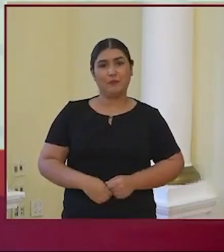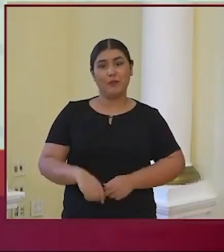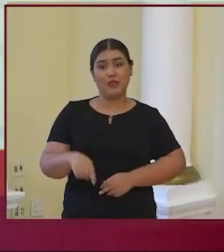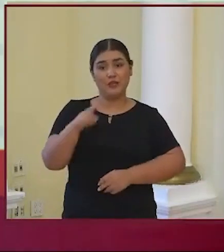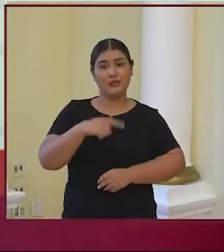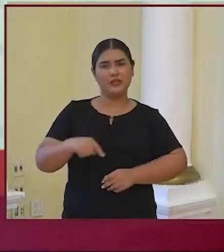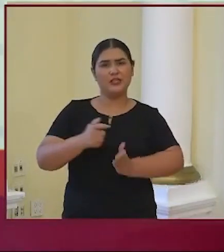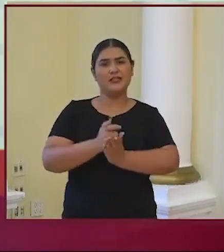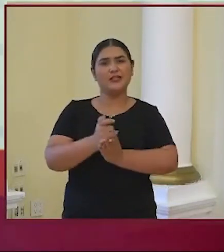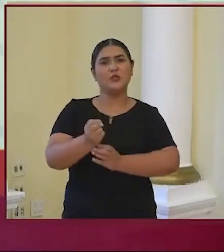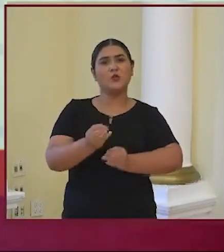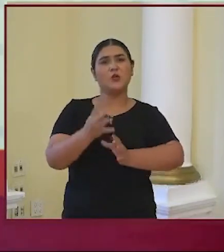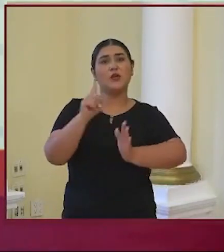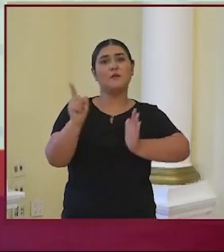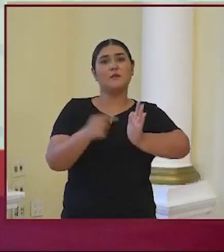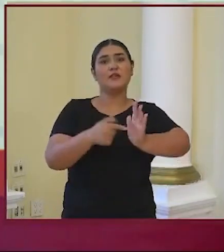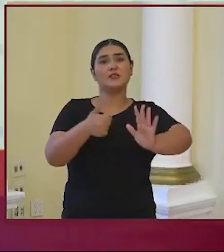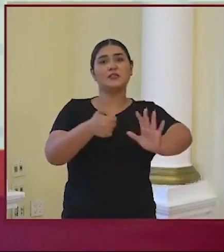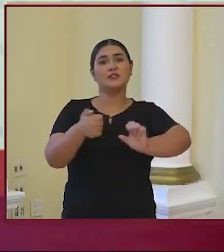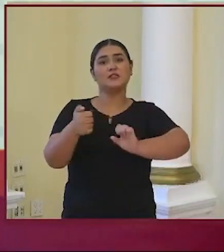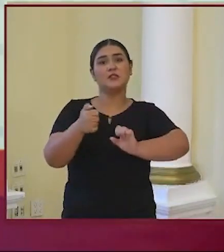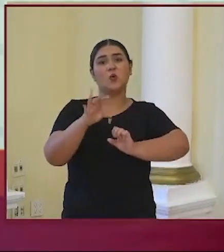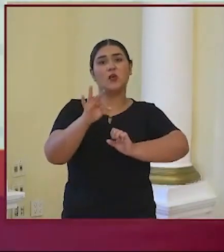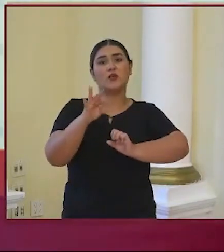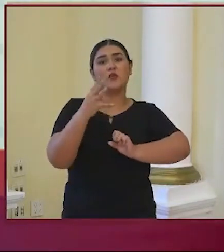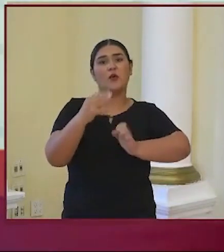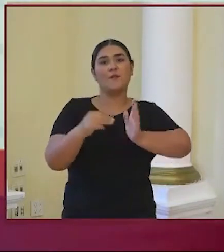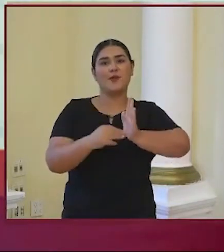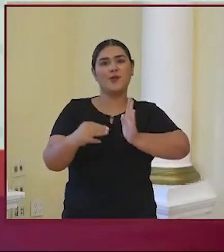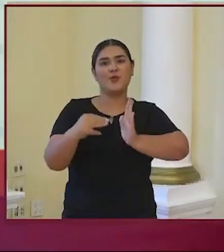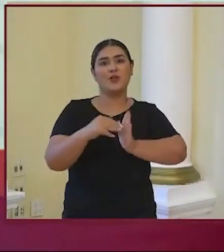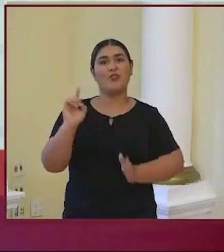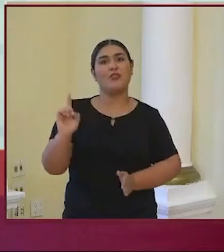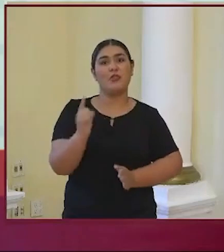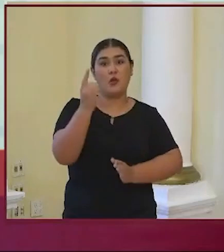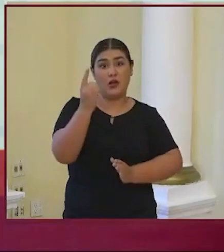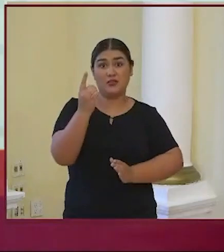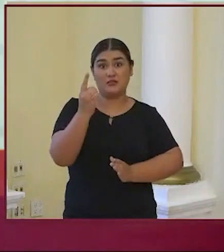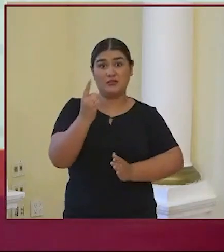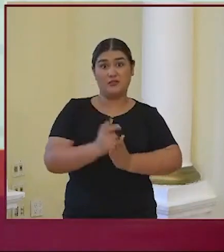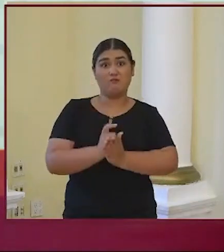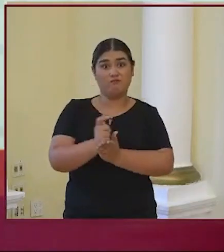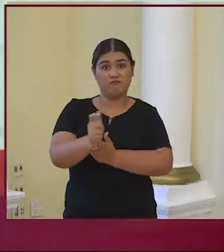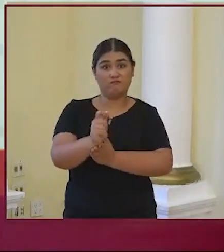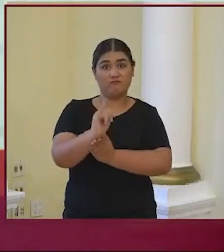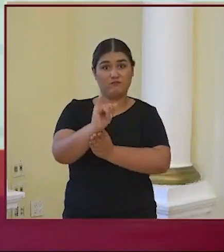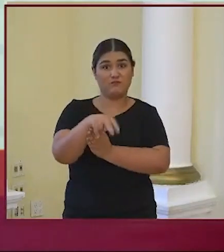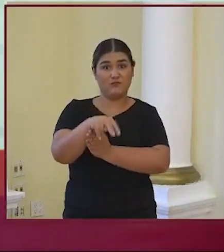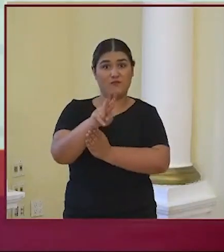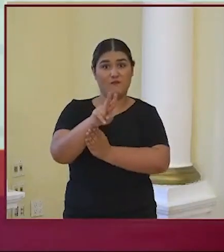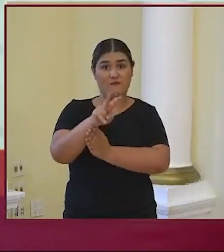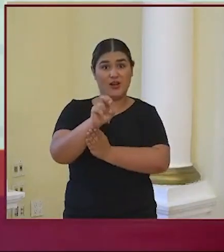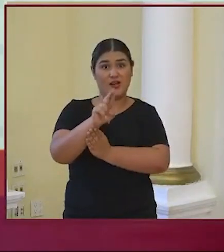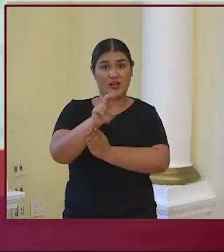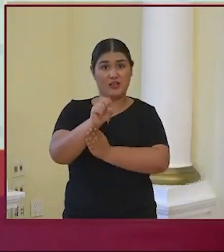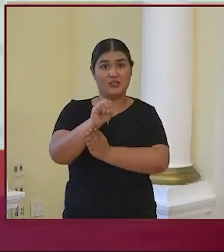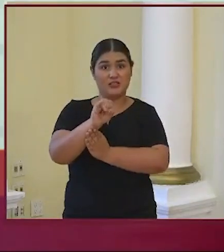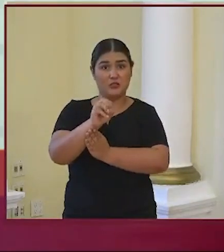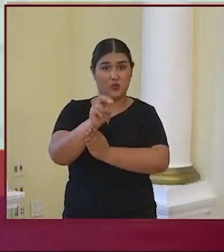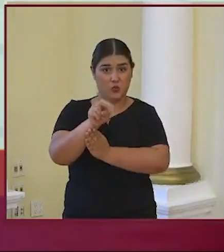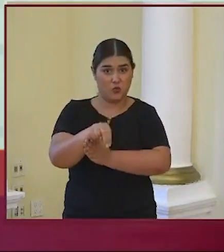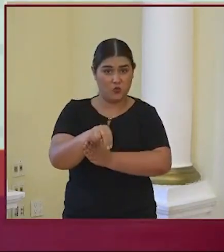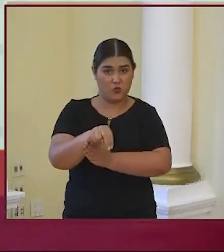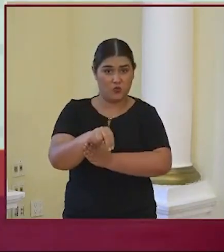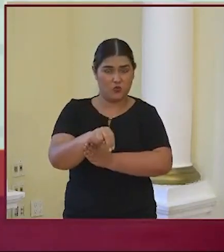de 1,644 millones de dólares, pero lo más importante es, les decía, séptima